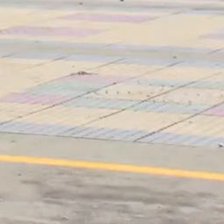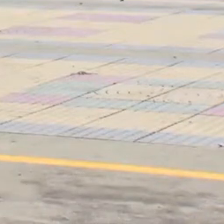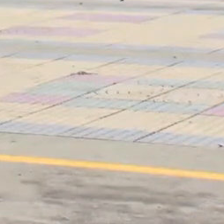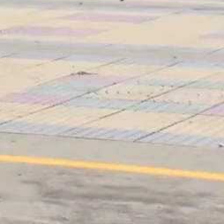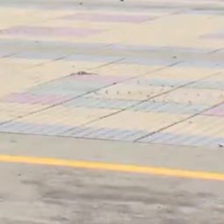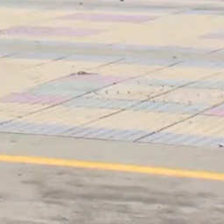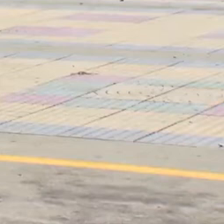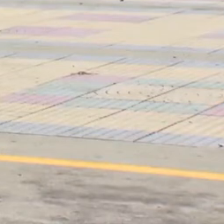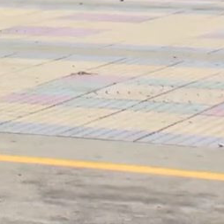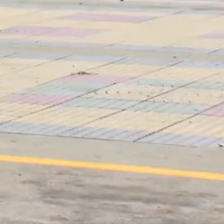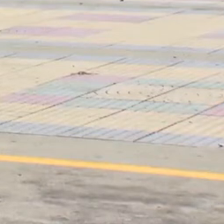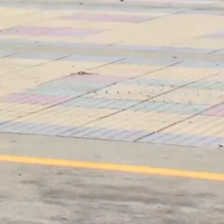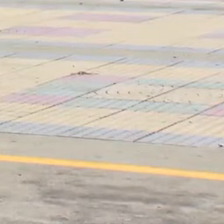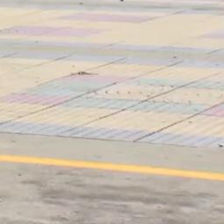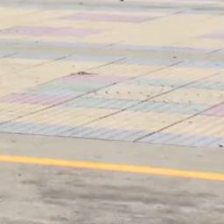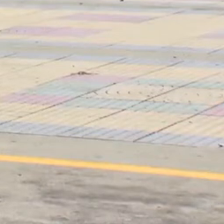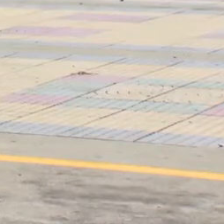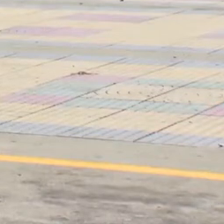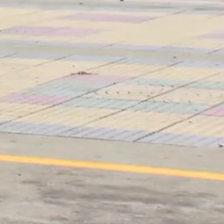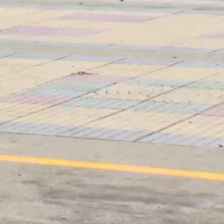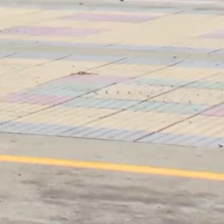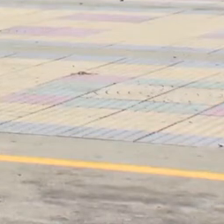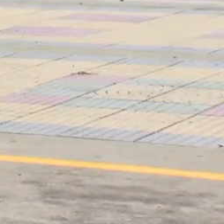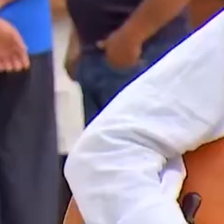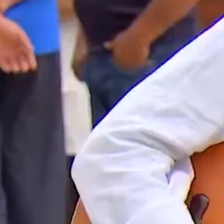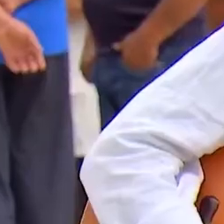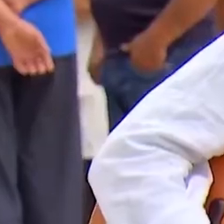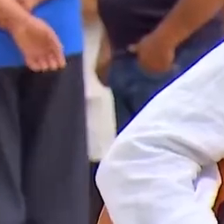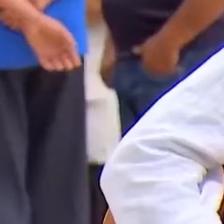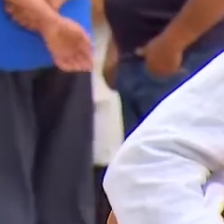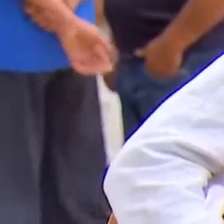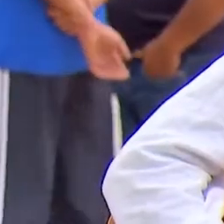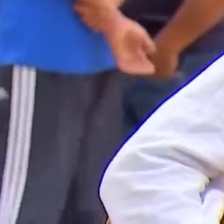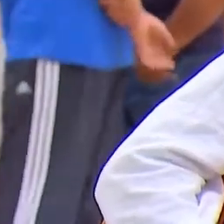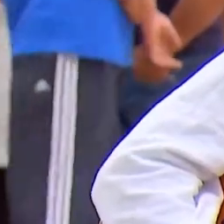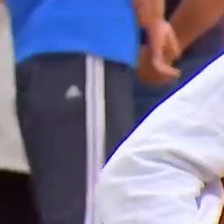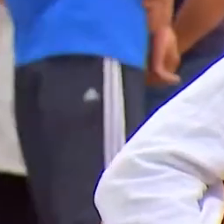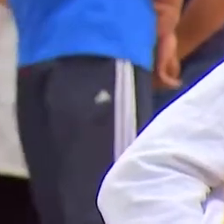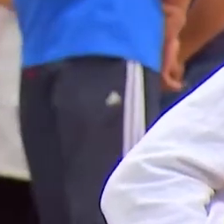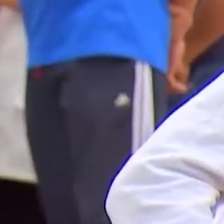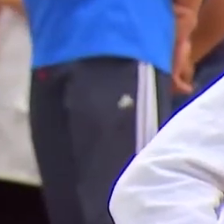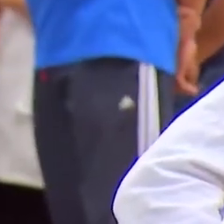Al señor Didier Tavera le damos la bienvenida.